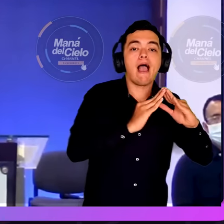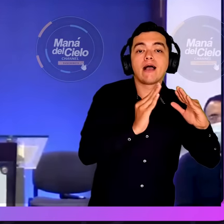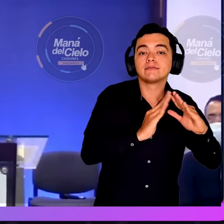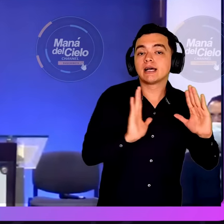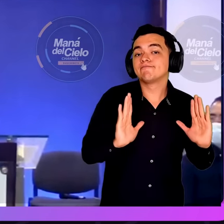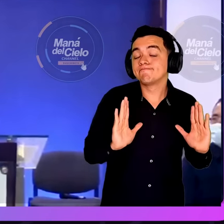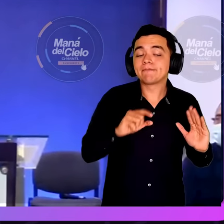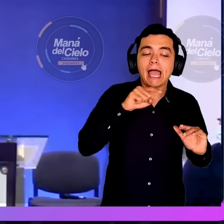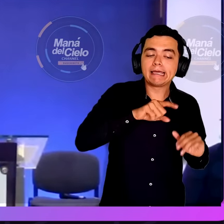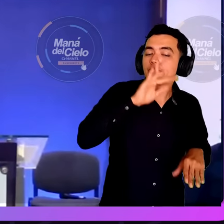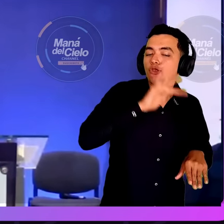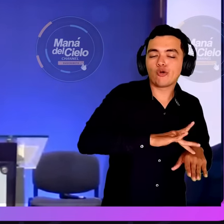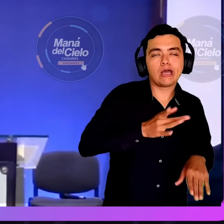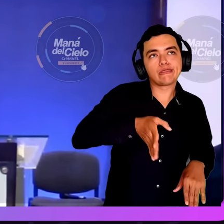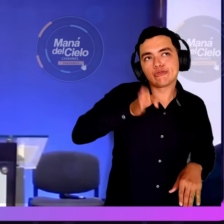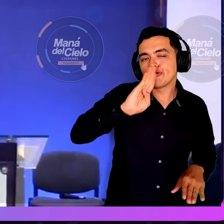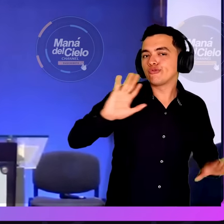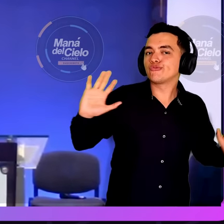Sí,